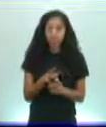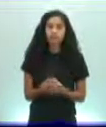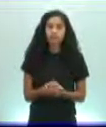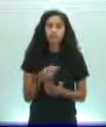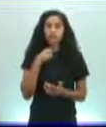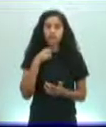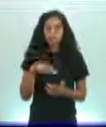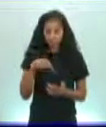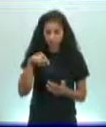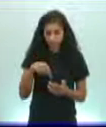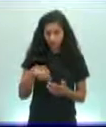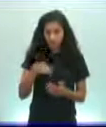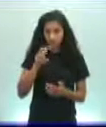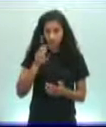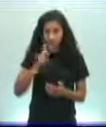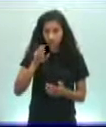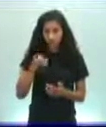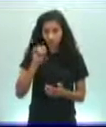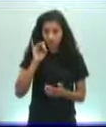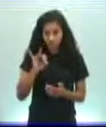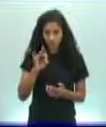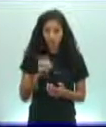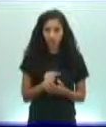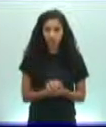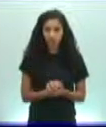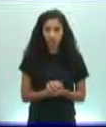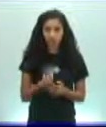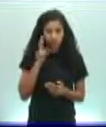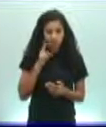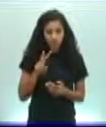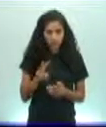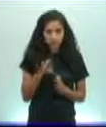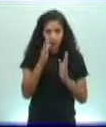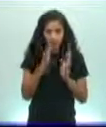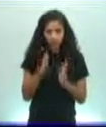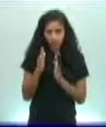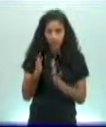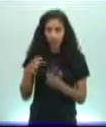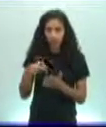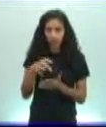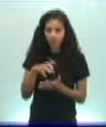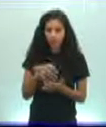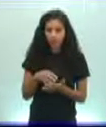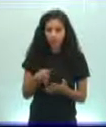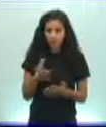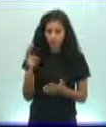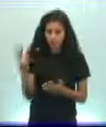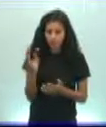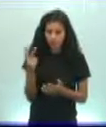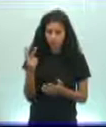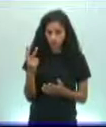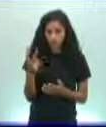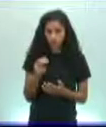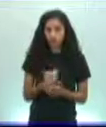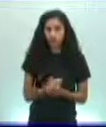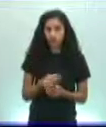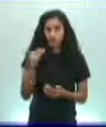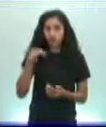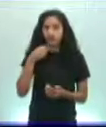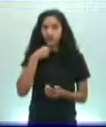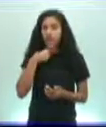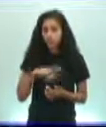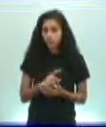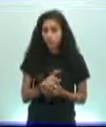nuestro caso 3,7. Se busca la columna donde aparece la segunda cifra decimal, en nuestro